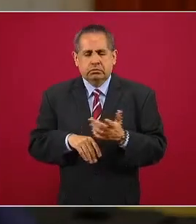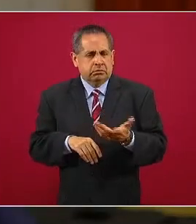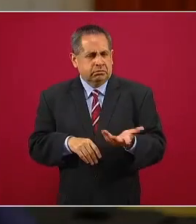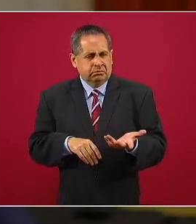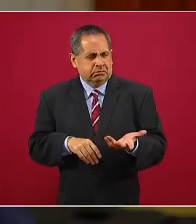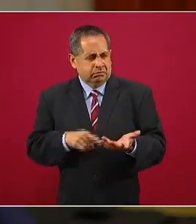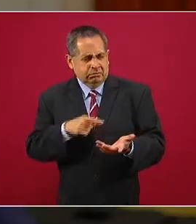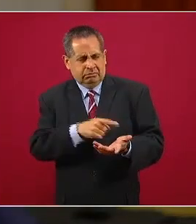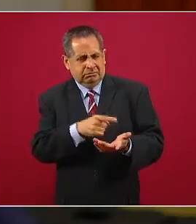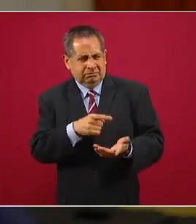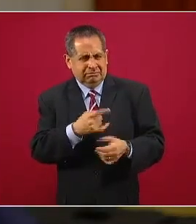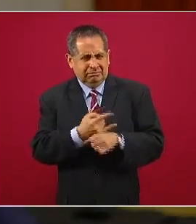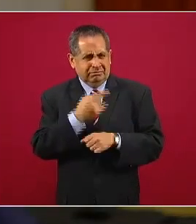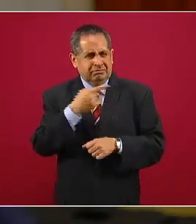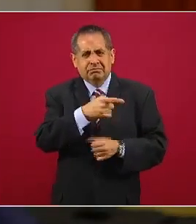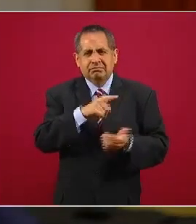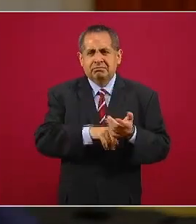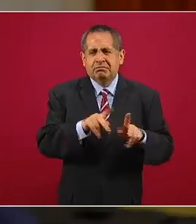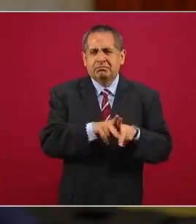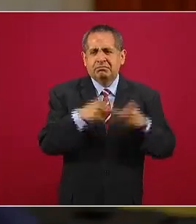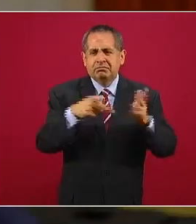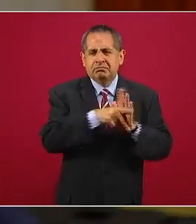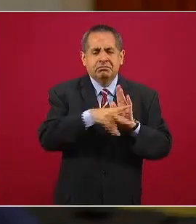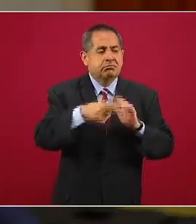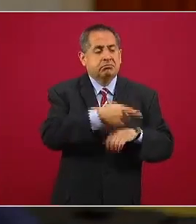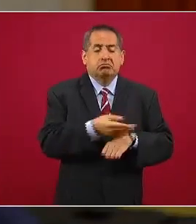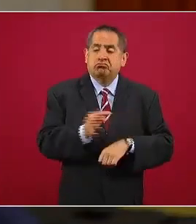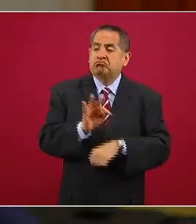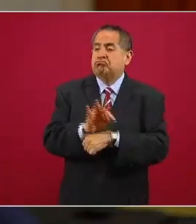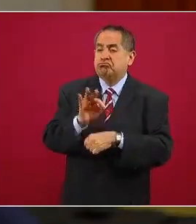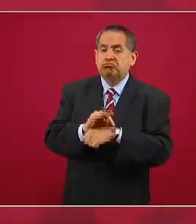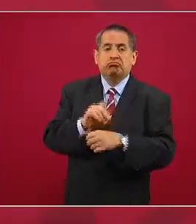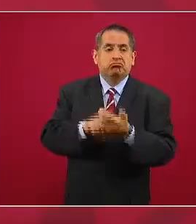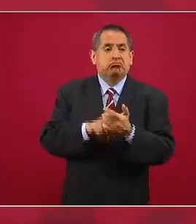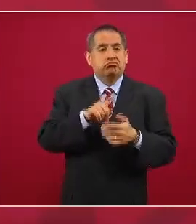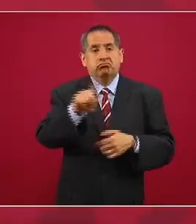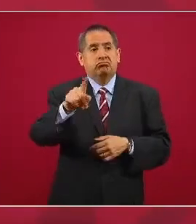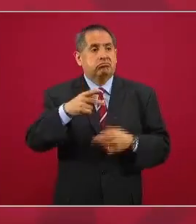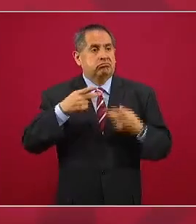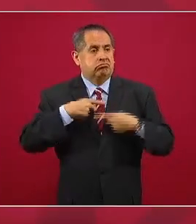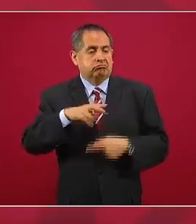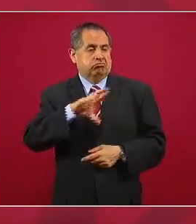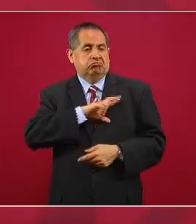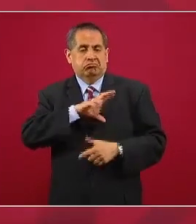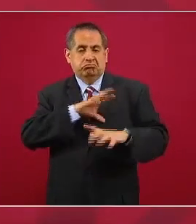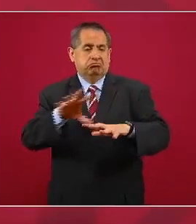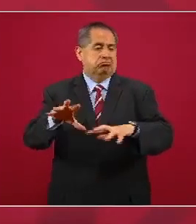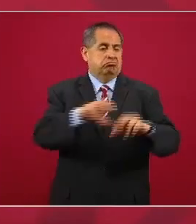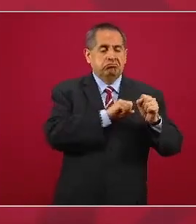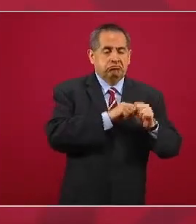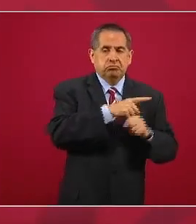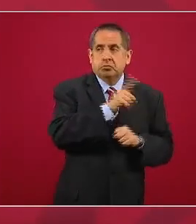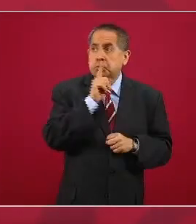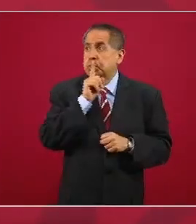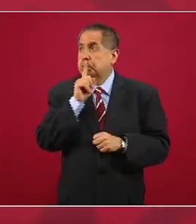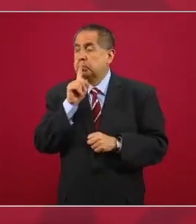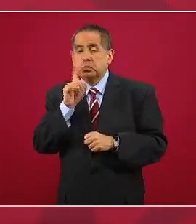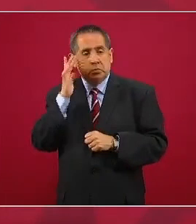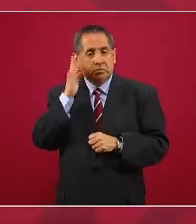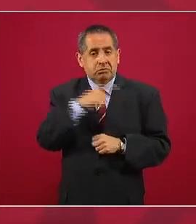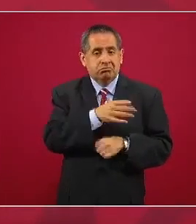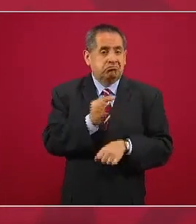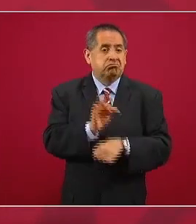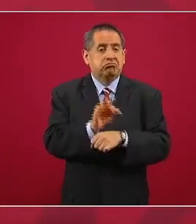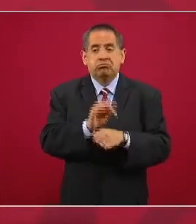era el periódico que defendía las privatizaciones, el periódico que defendió